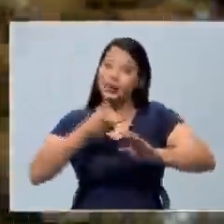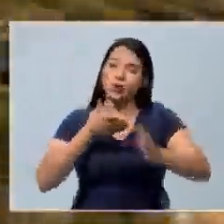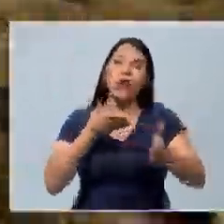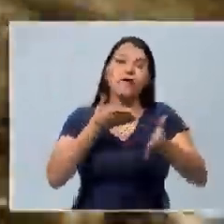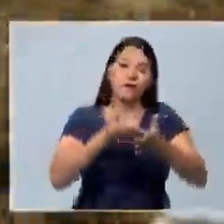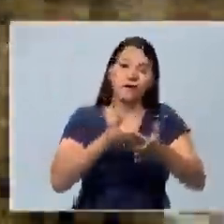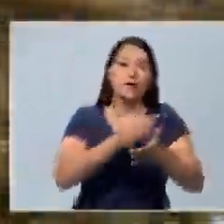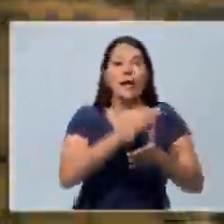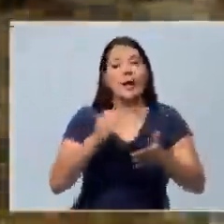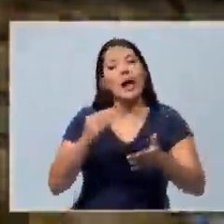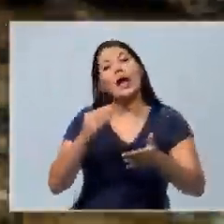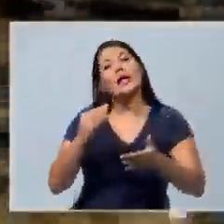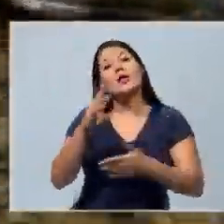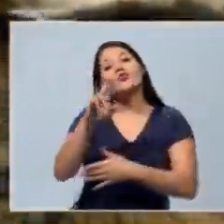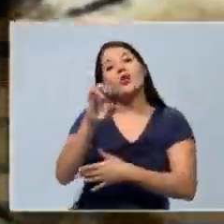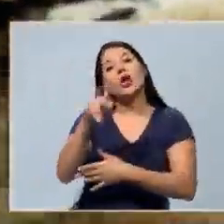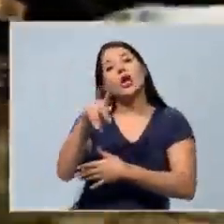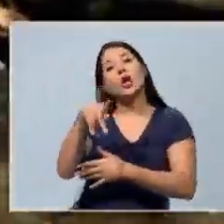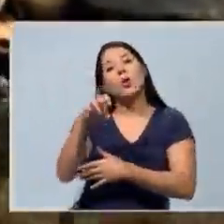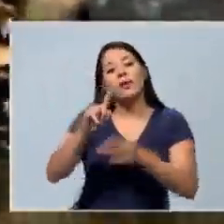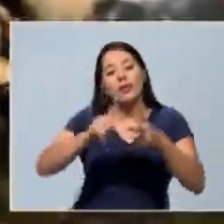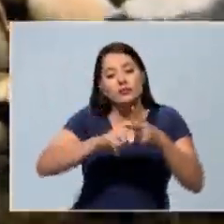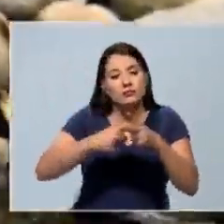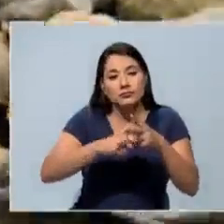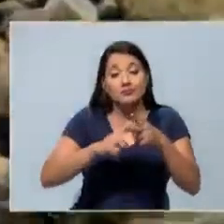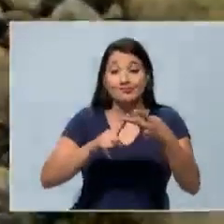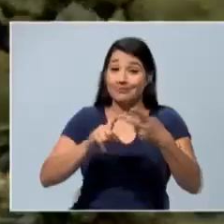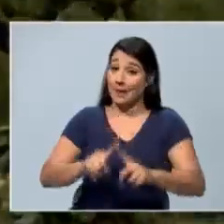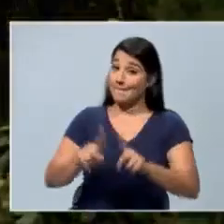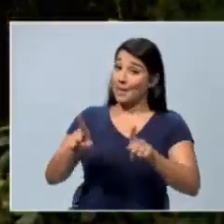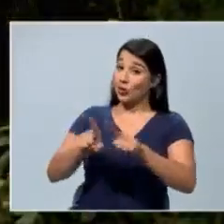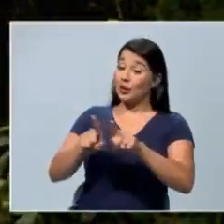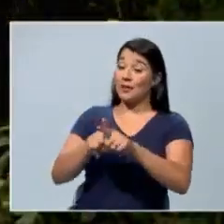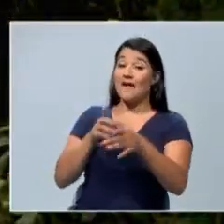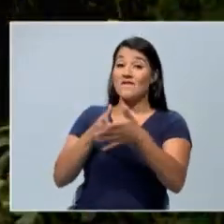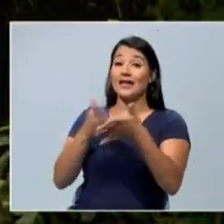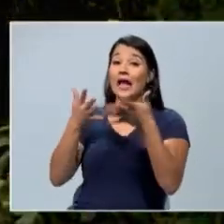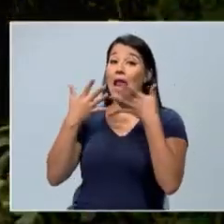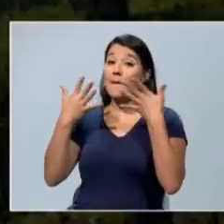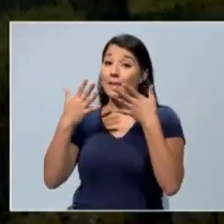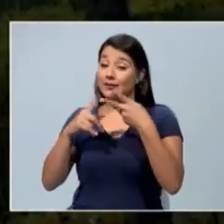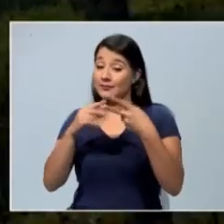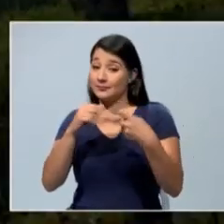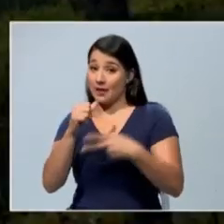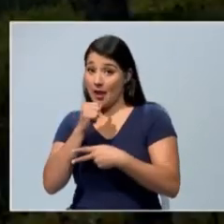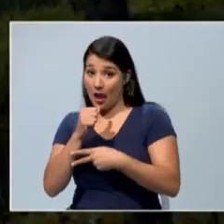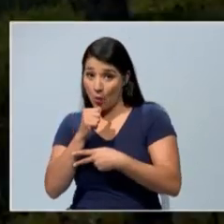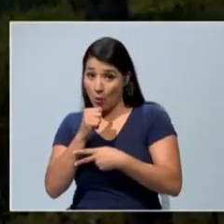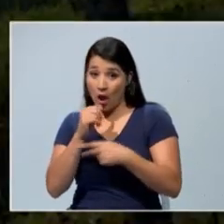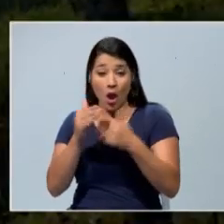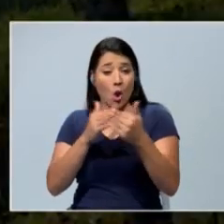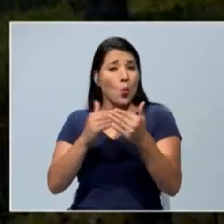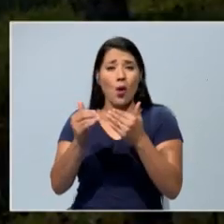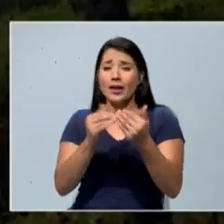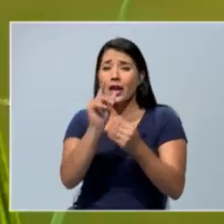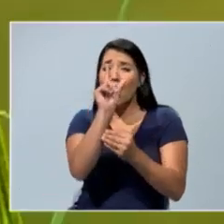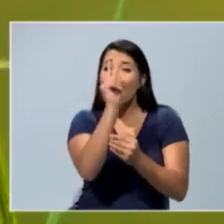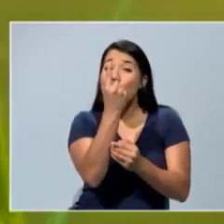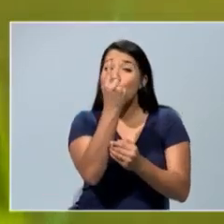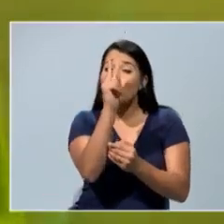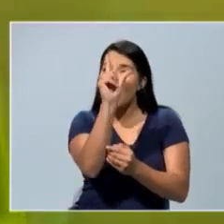graves afectaciones sobre los recursos hídricos y el medio ambiente. Una sola gota de combustible que toque la tierra afectará por mucho tiempo